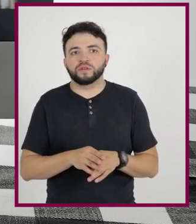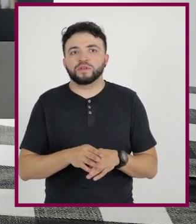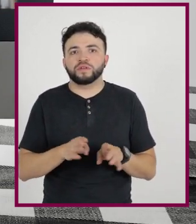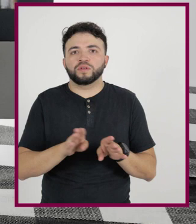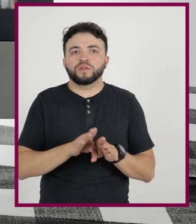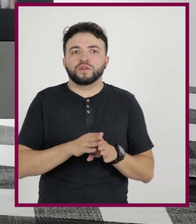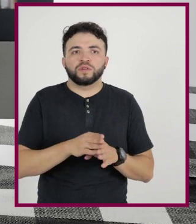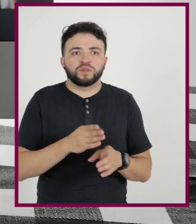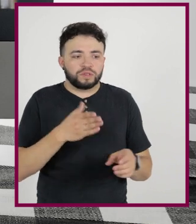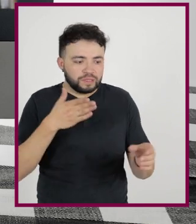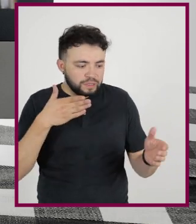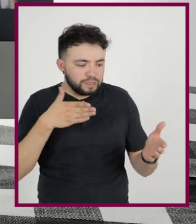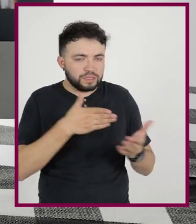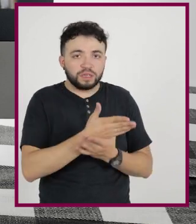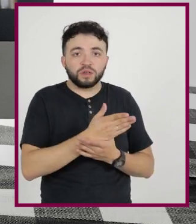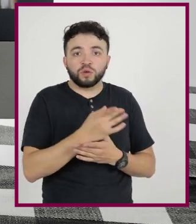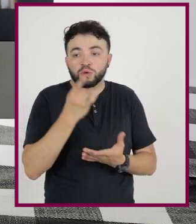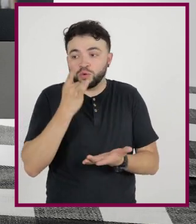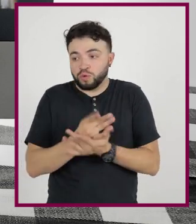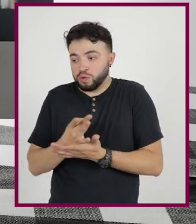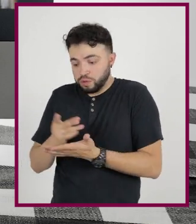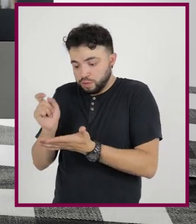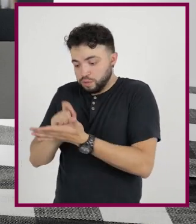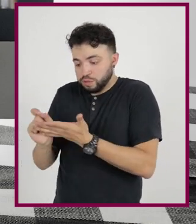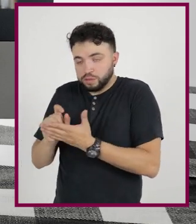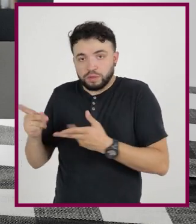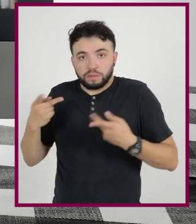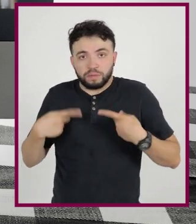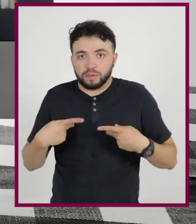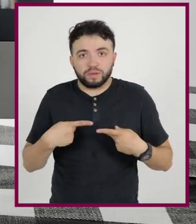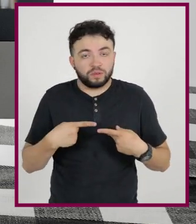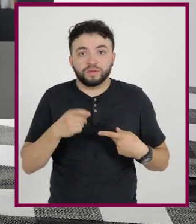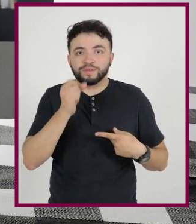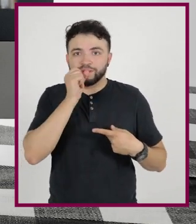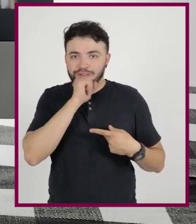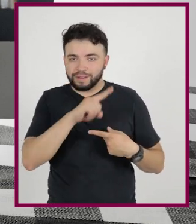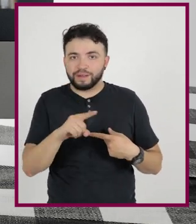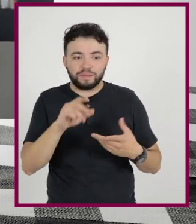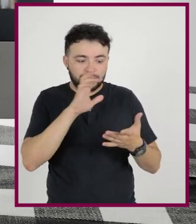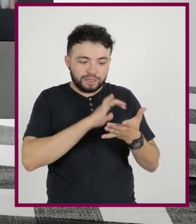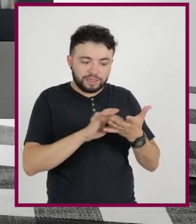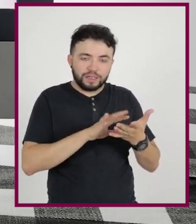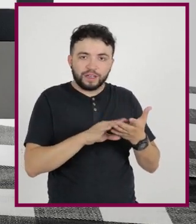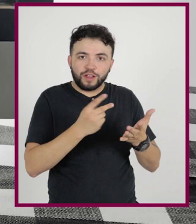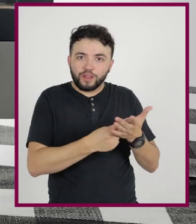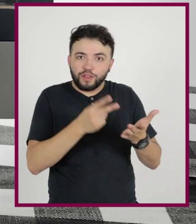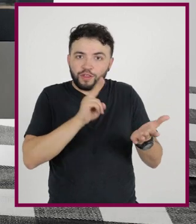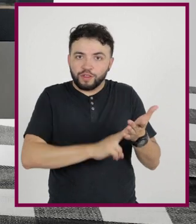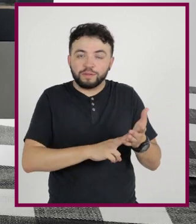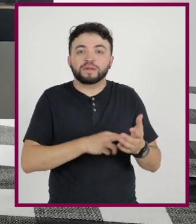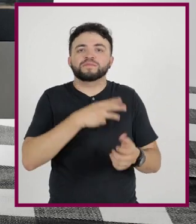no solamente la emotividad del autor, sino también del lector. La tercera es